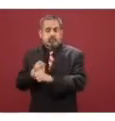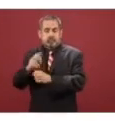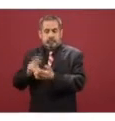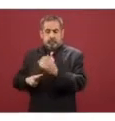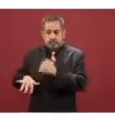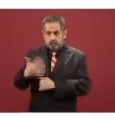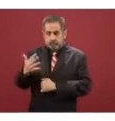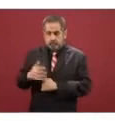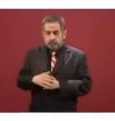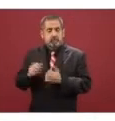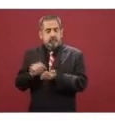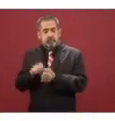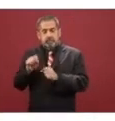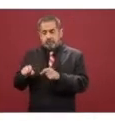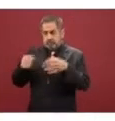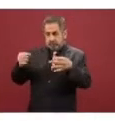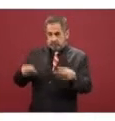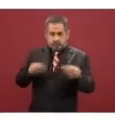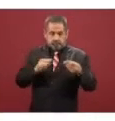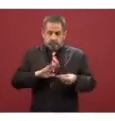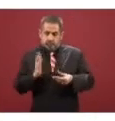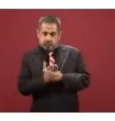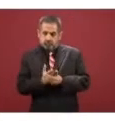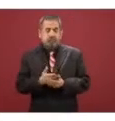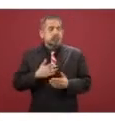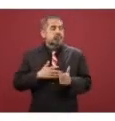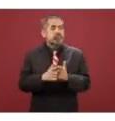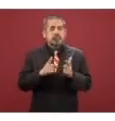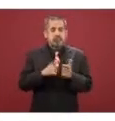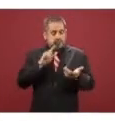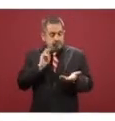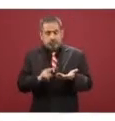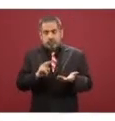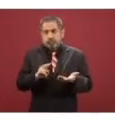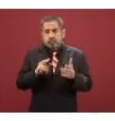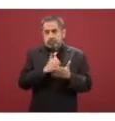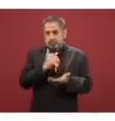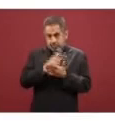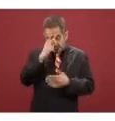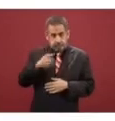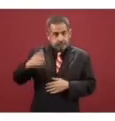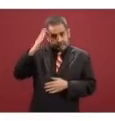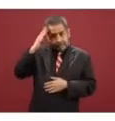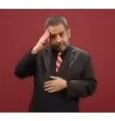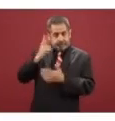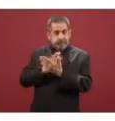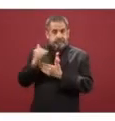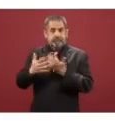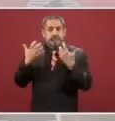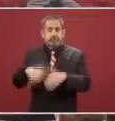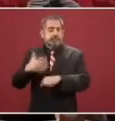y en base a un documento que obra en el expediente del Grupo Aeroportuario de la Ciudad de México, donde el líder del proyecto, una